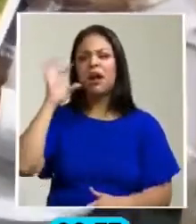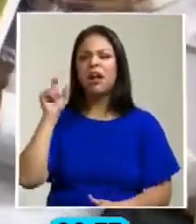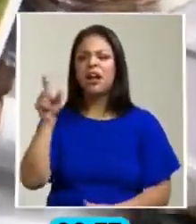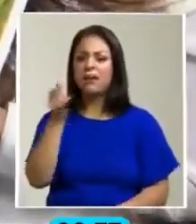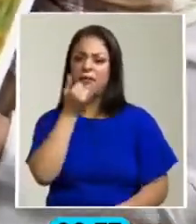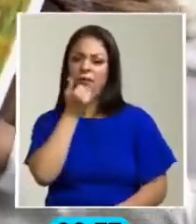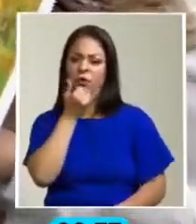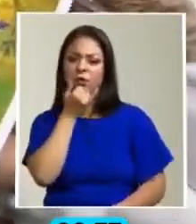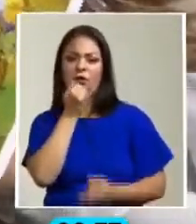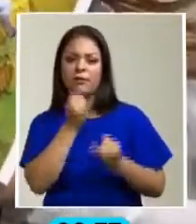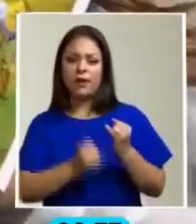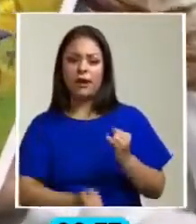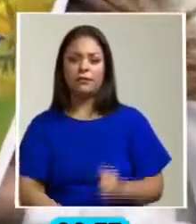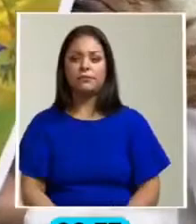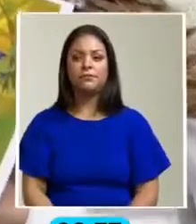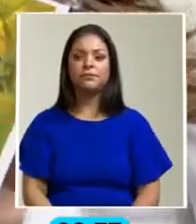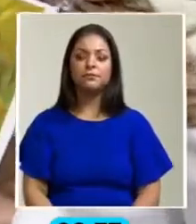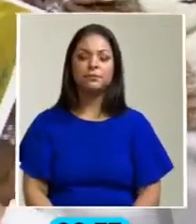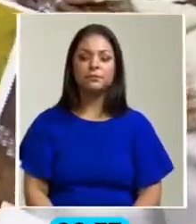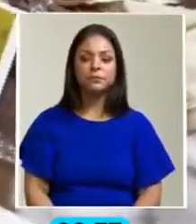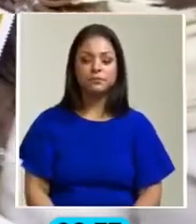final del cuento?